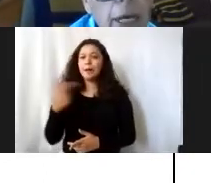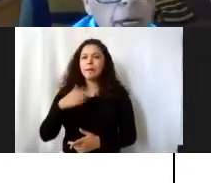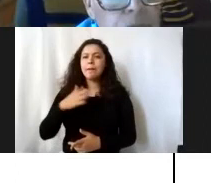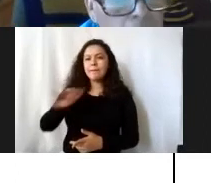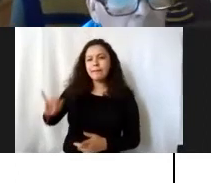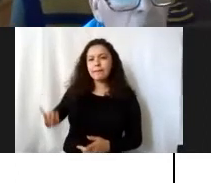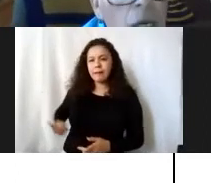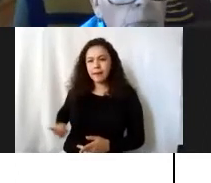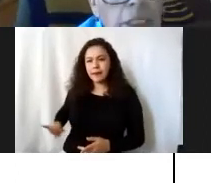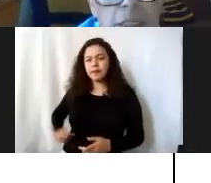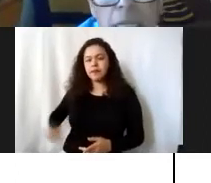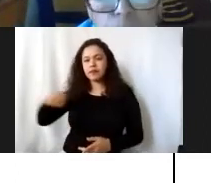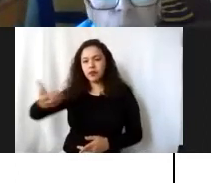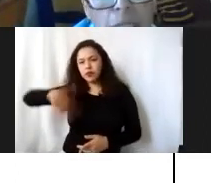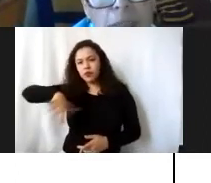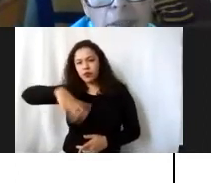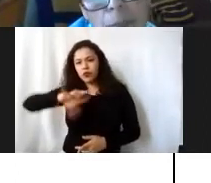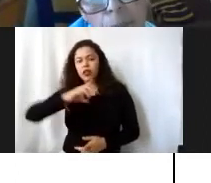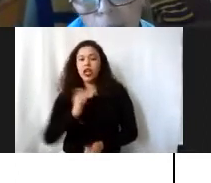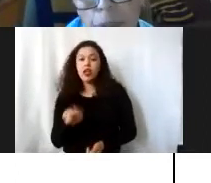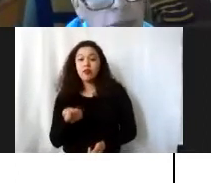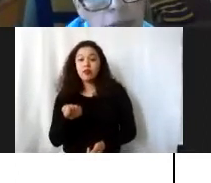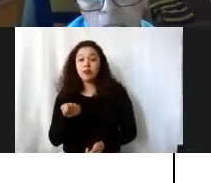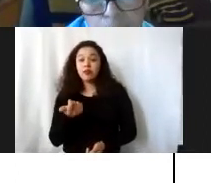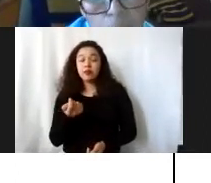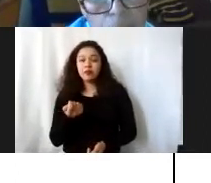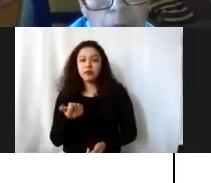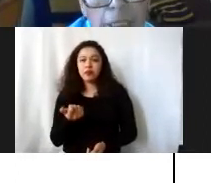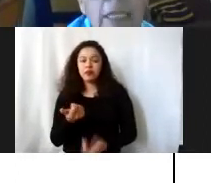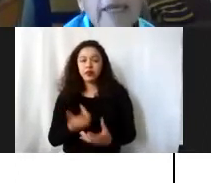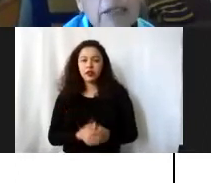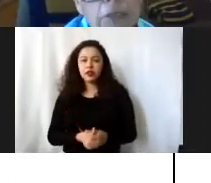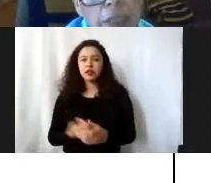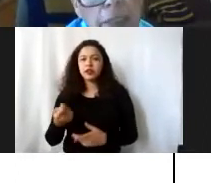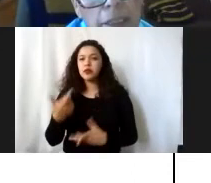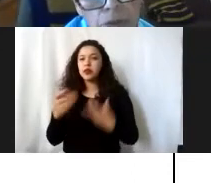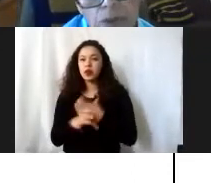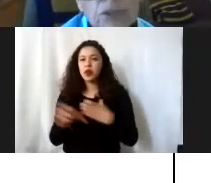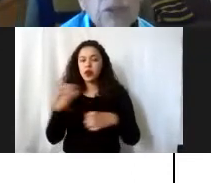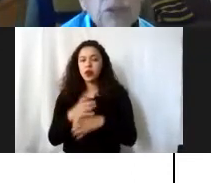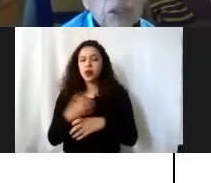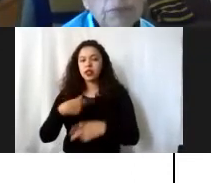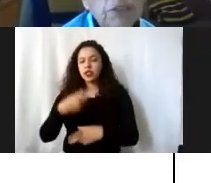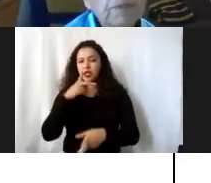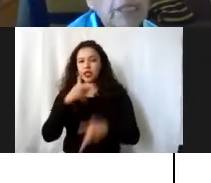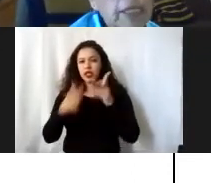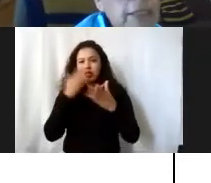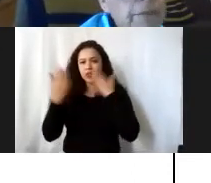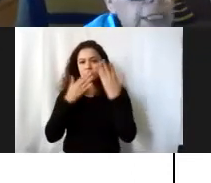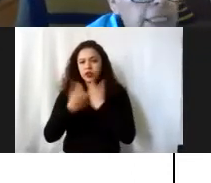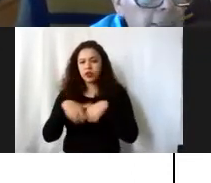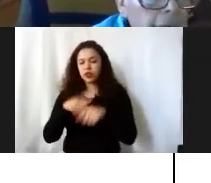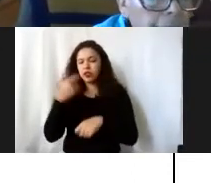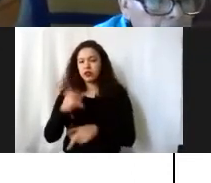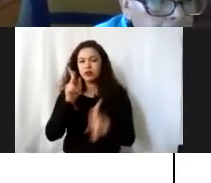voy a buscarlo, porque es de las pocas, por lo menos es de las pocas obras que nos hablan de estudios socioeconómicos.